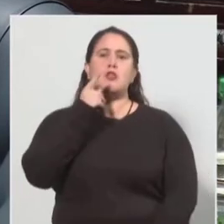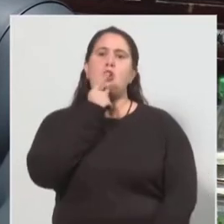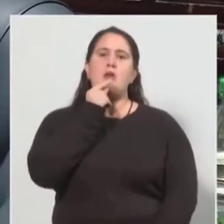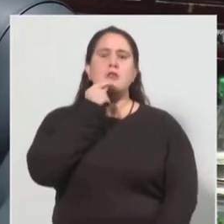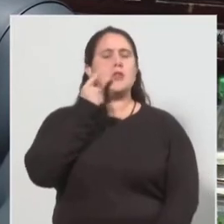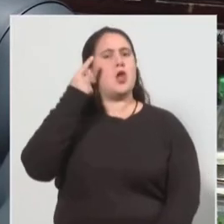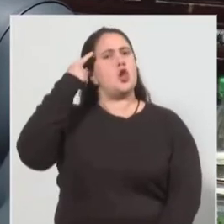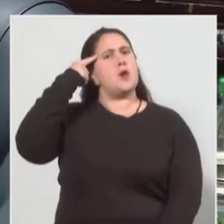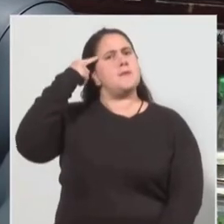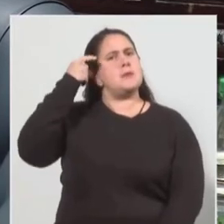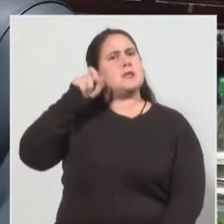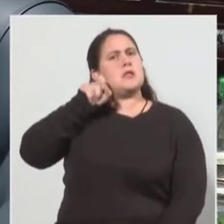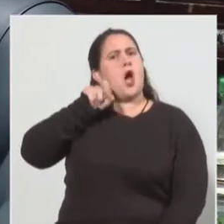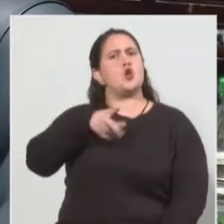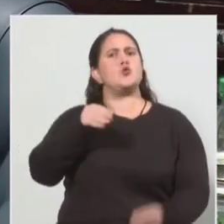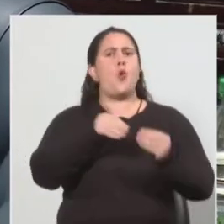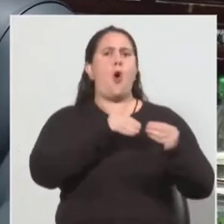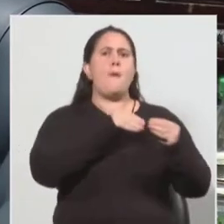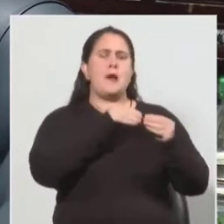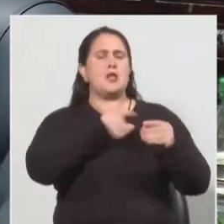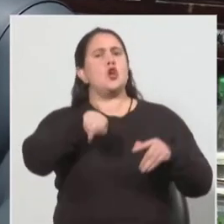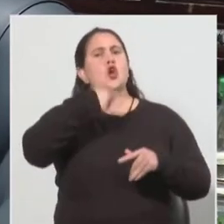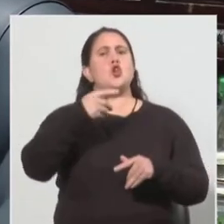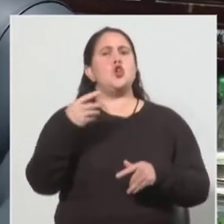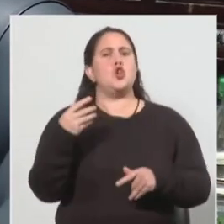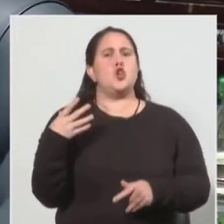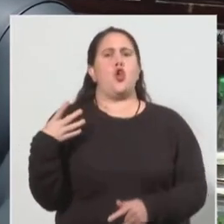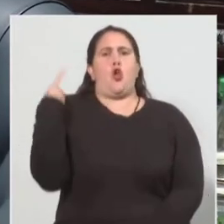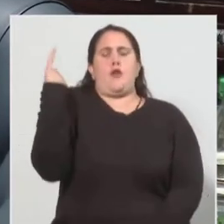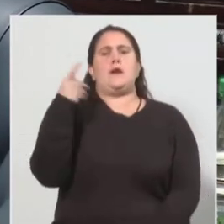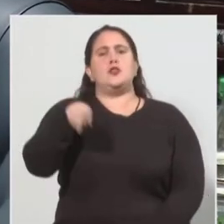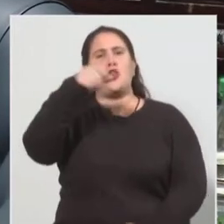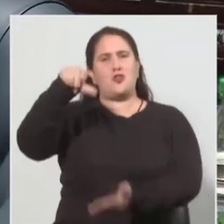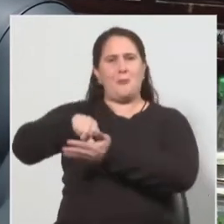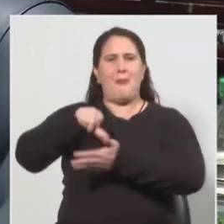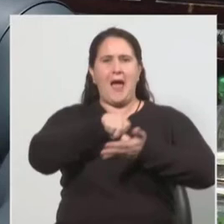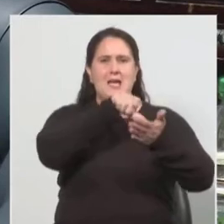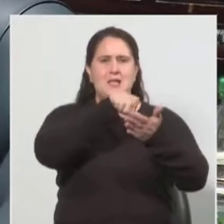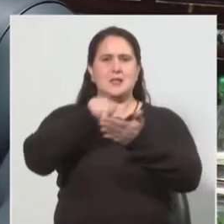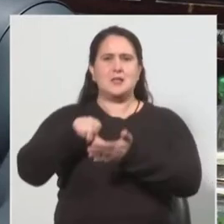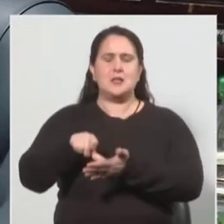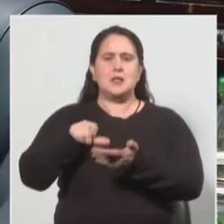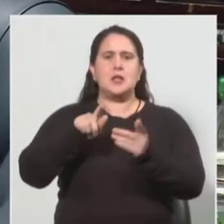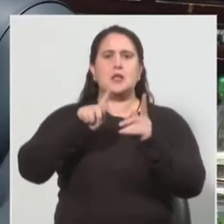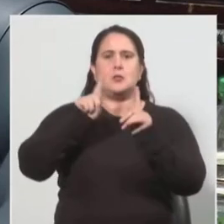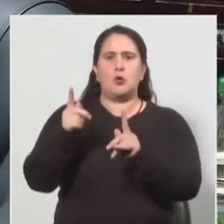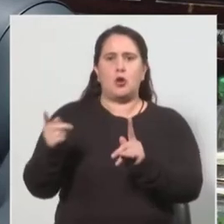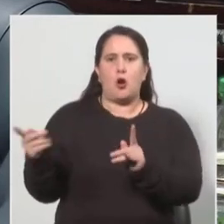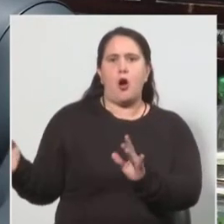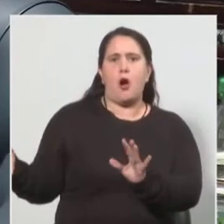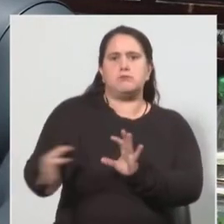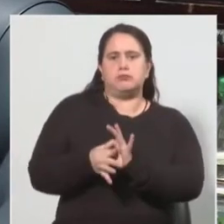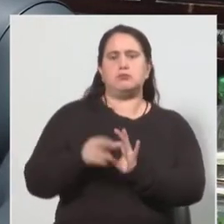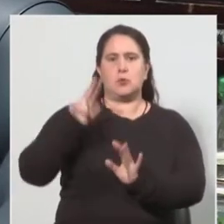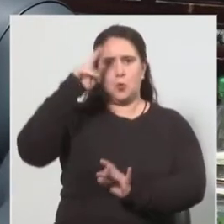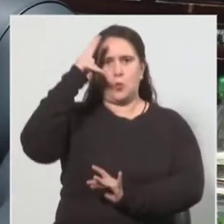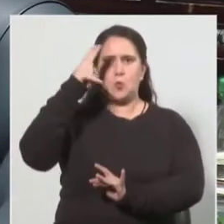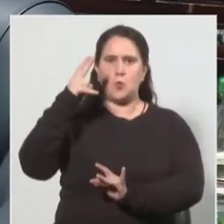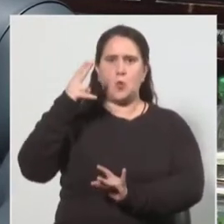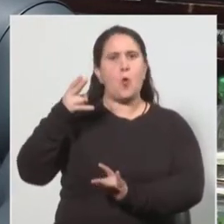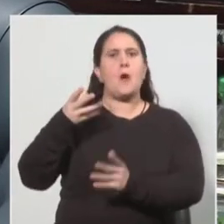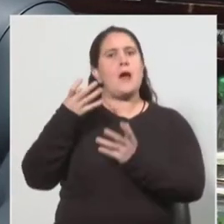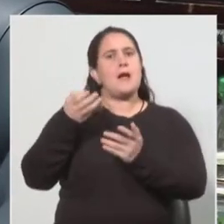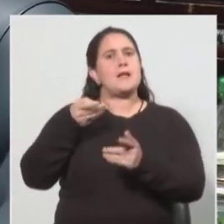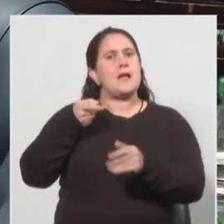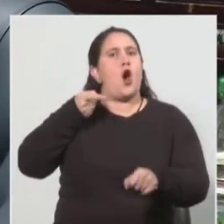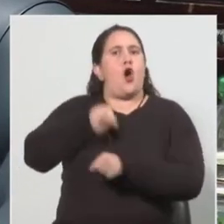que reaccionarán sus pares y otros jerarcas de agencias de otros países que trabajan junto a Uruguay en la lucha contra